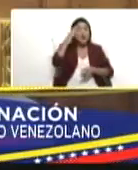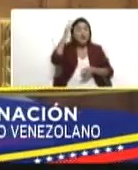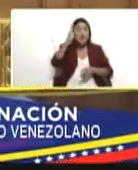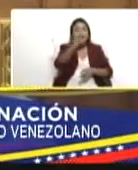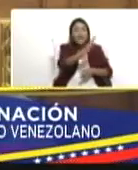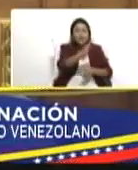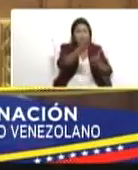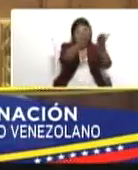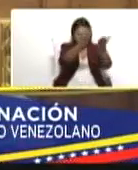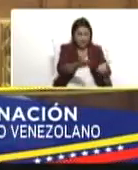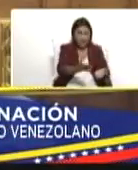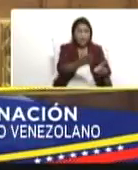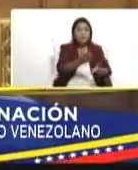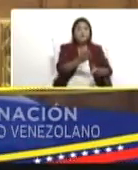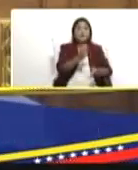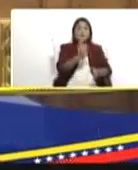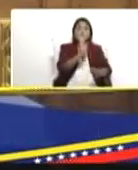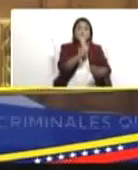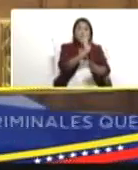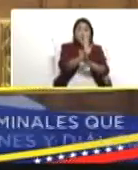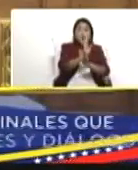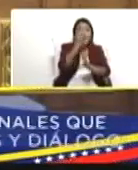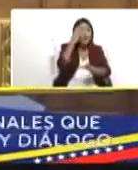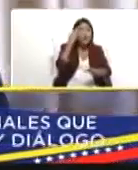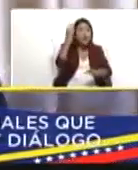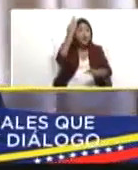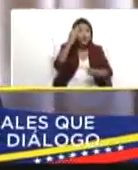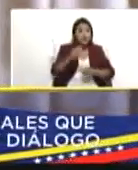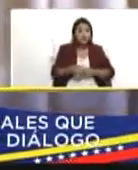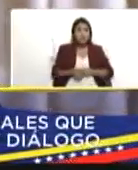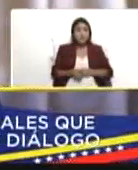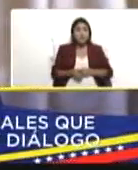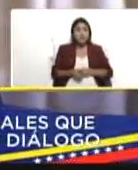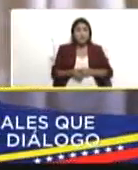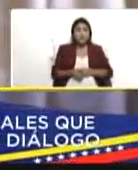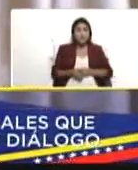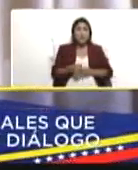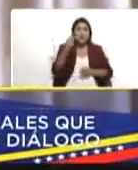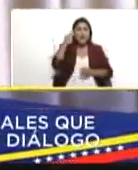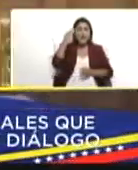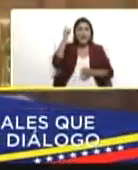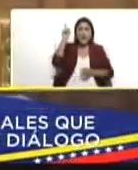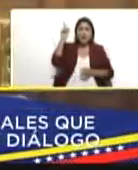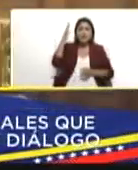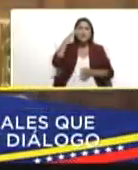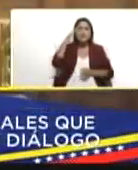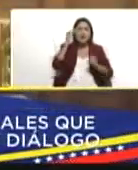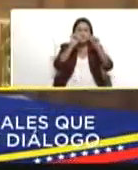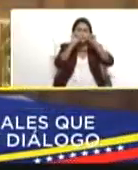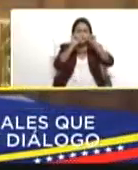protección para ti Fredy Bernal conoce todos los detalles de